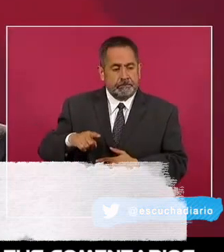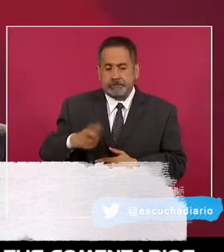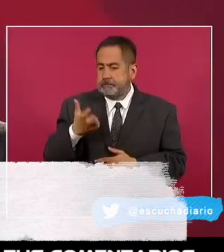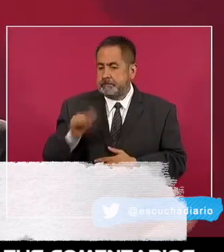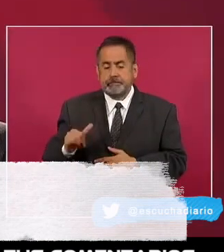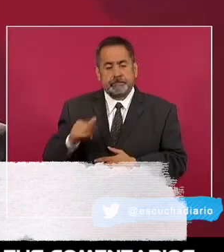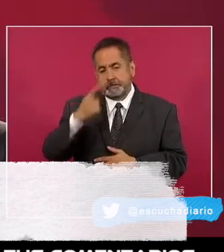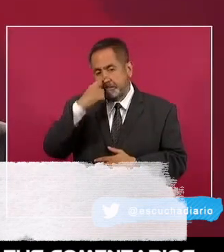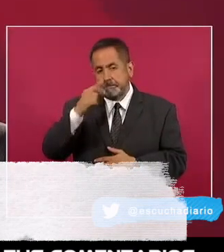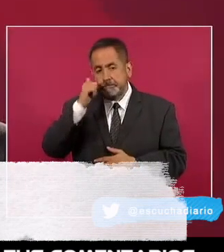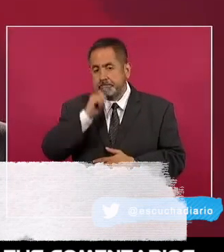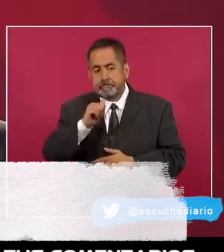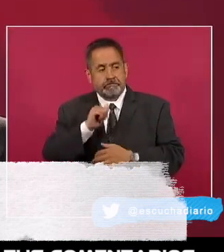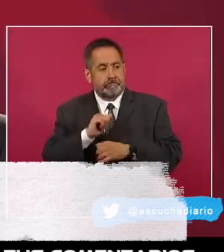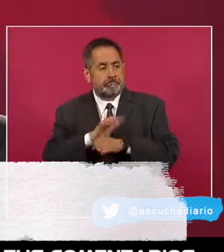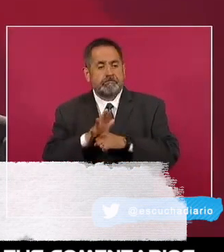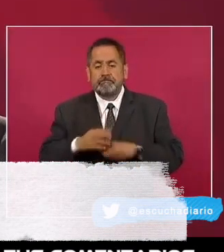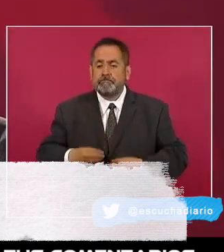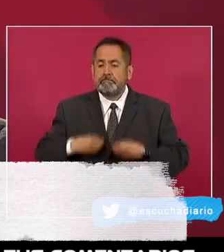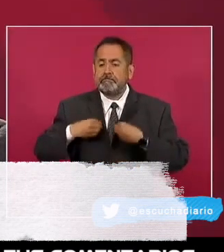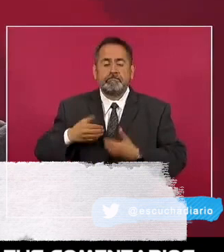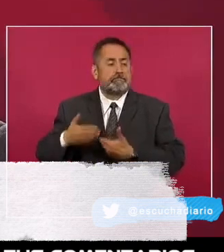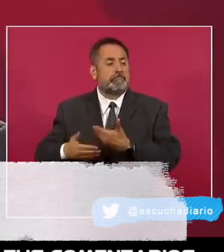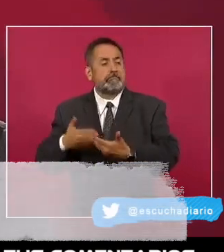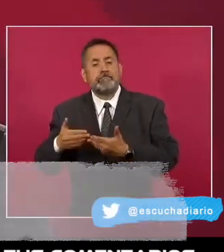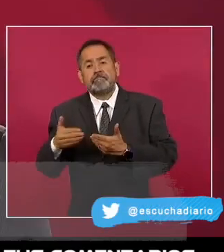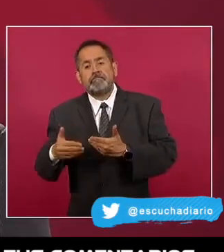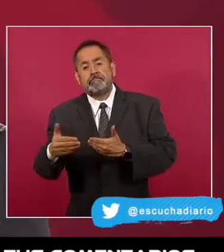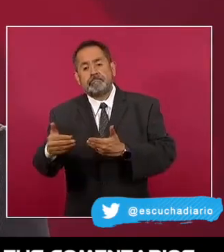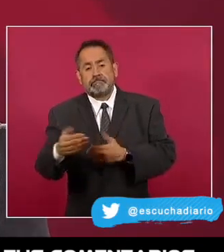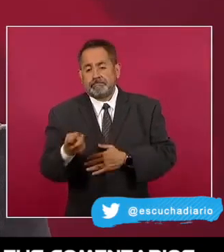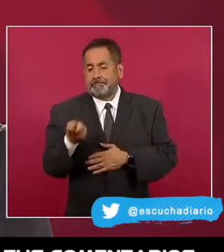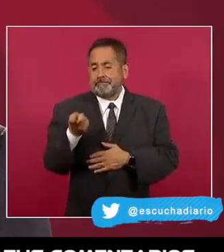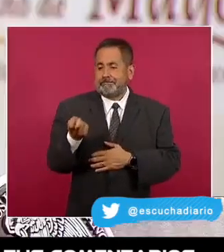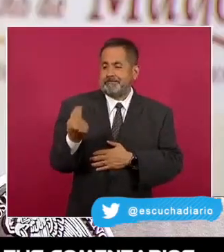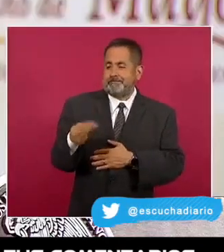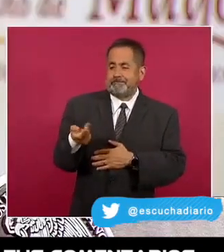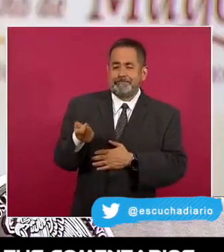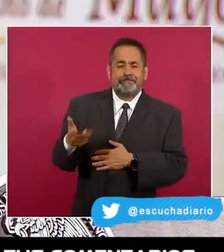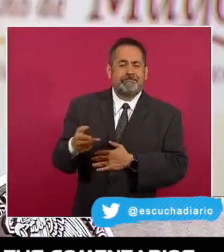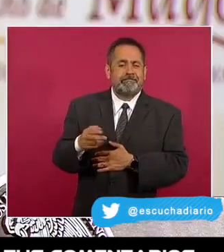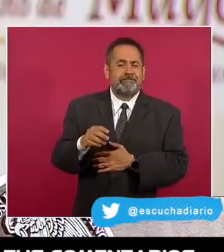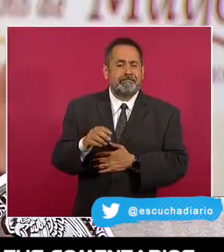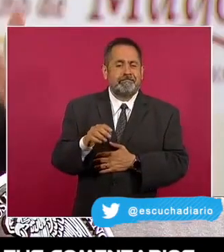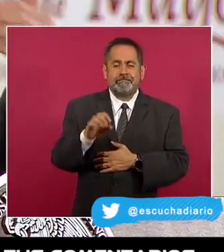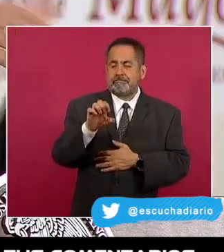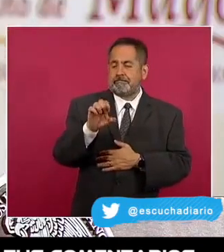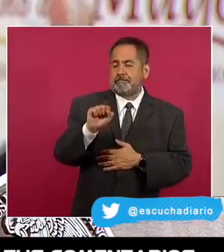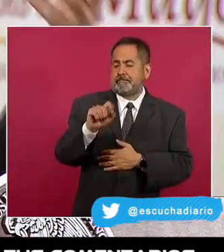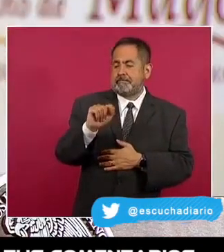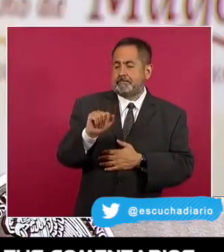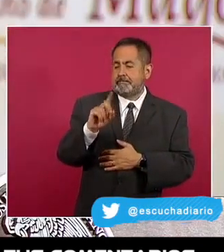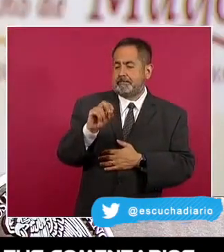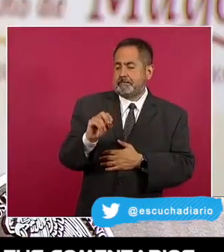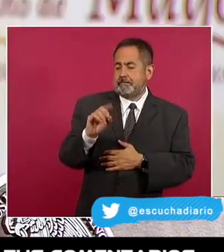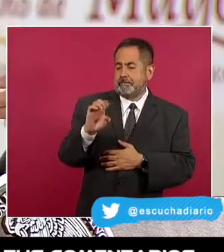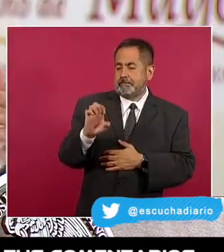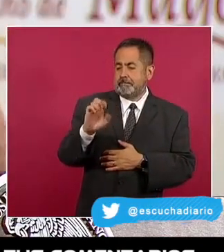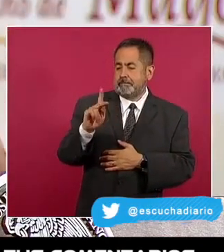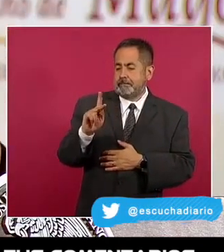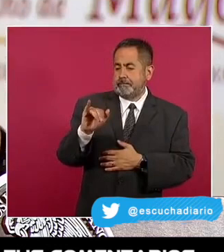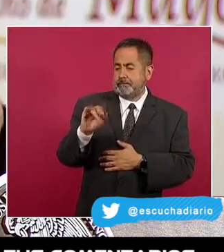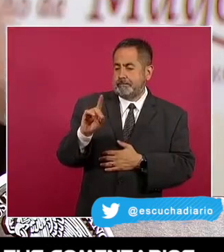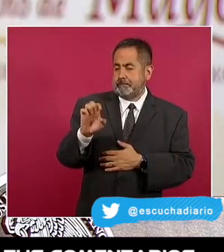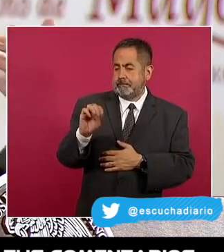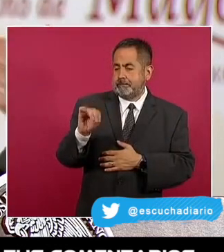Conforme al reporte semanal de la Secretaría de Salud, al corte de la información, en la semana epidemiológica 40 del 3 al 8